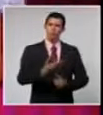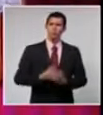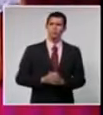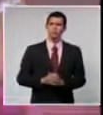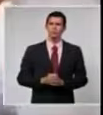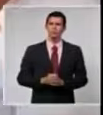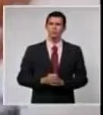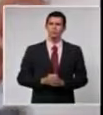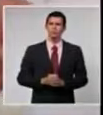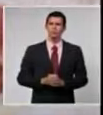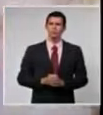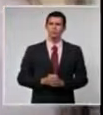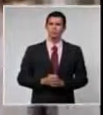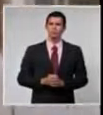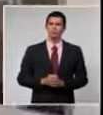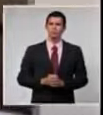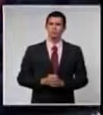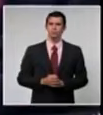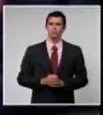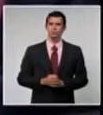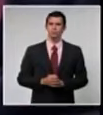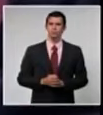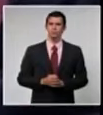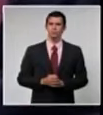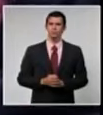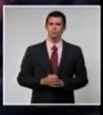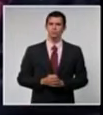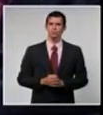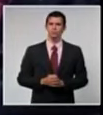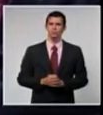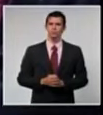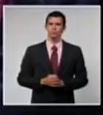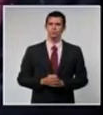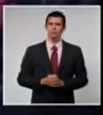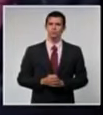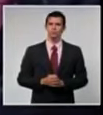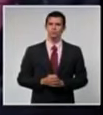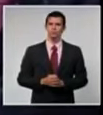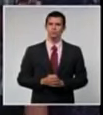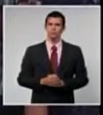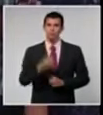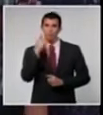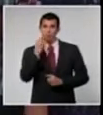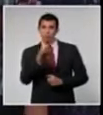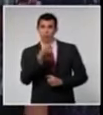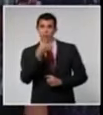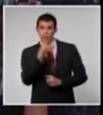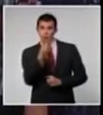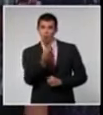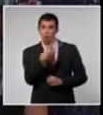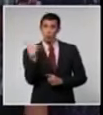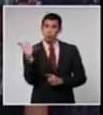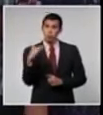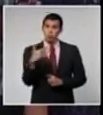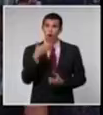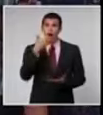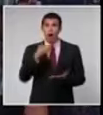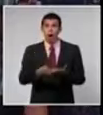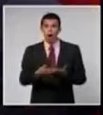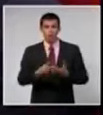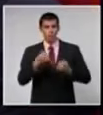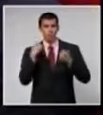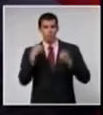y universal. Sorprende la vitalidad y el compromiso de estos dos seres excepcionales. Díez Nieto,